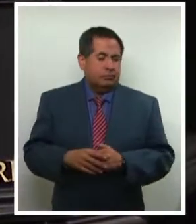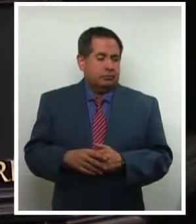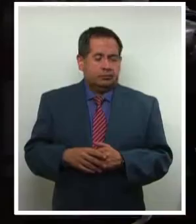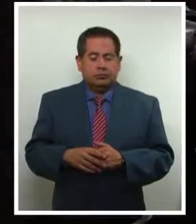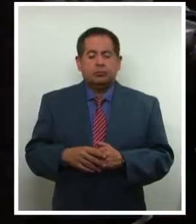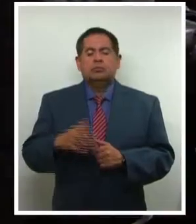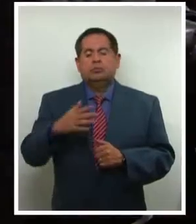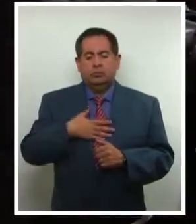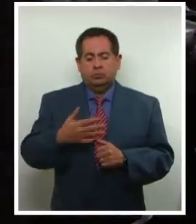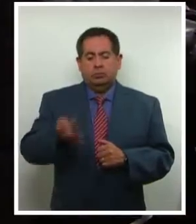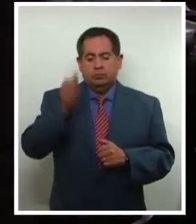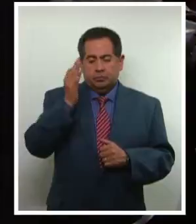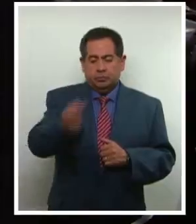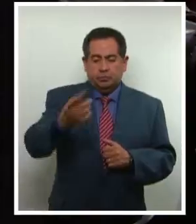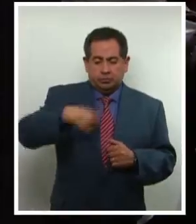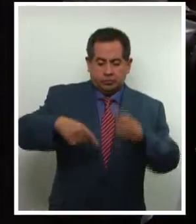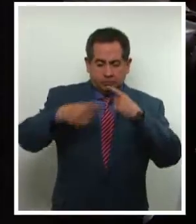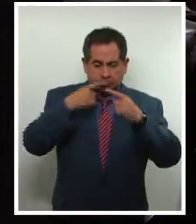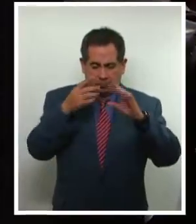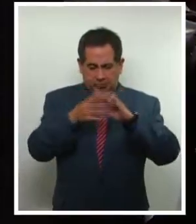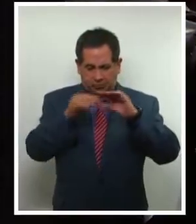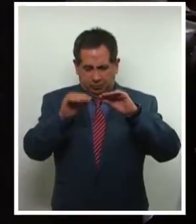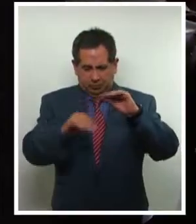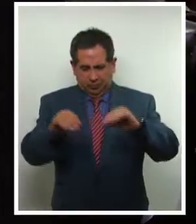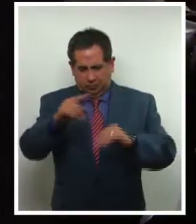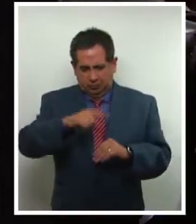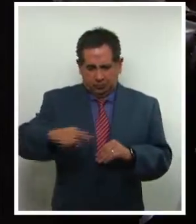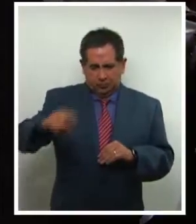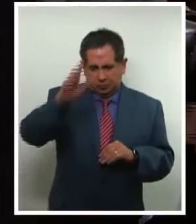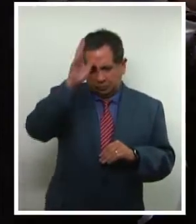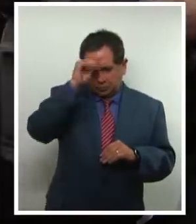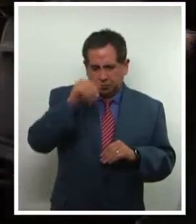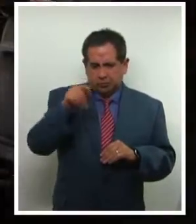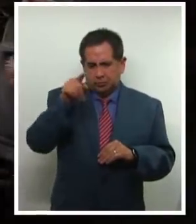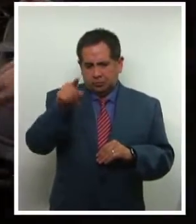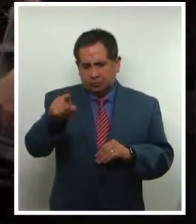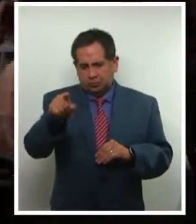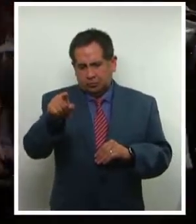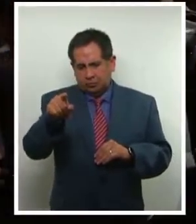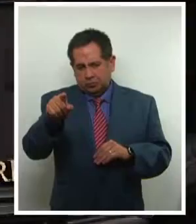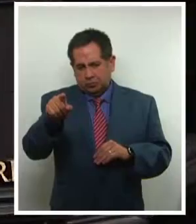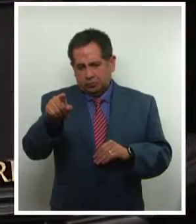Y yo aceptaría además, si ustedes están de acuerdo,